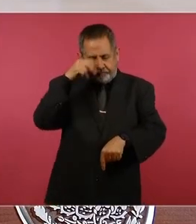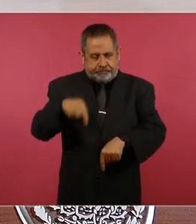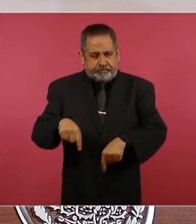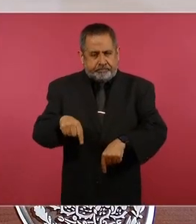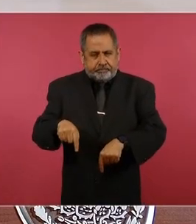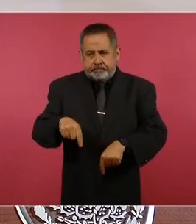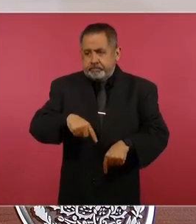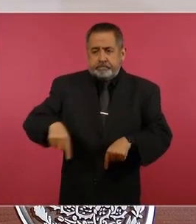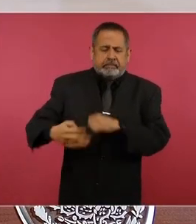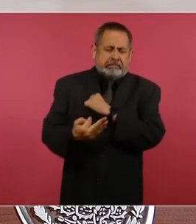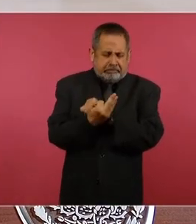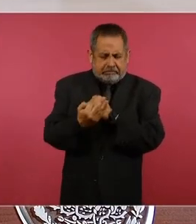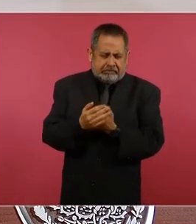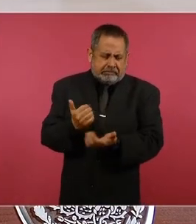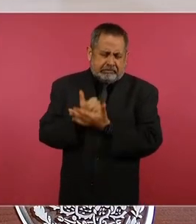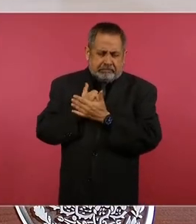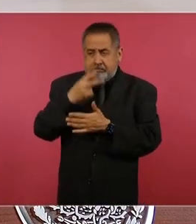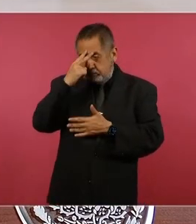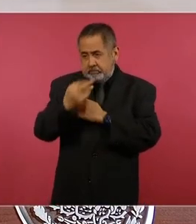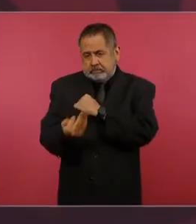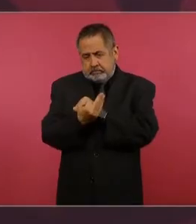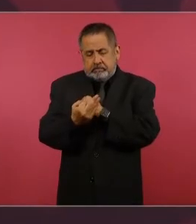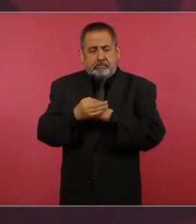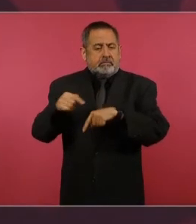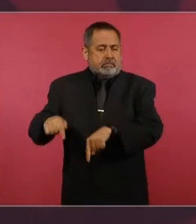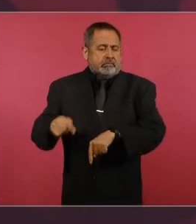a buscar protección a México